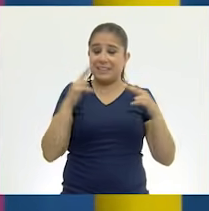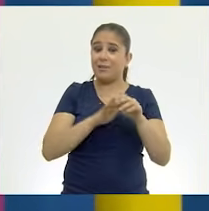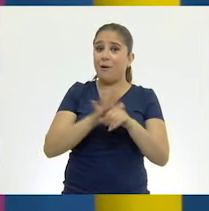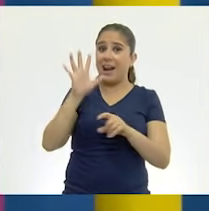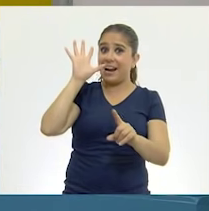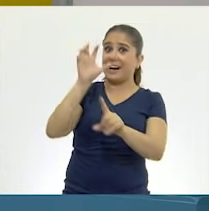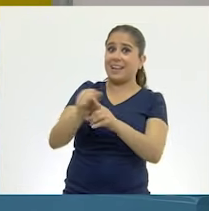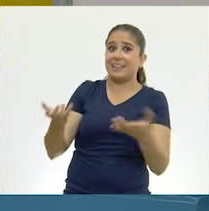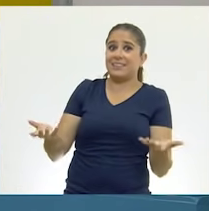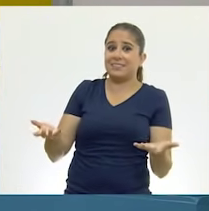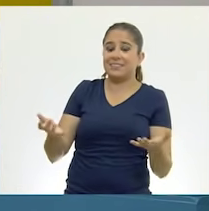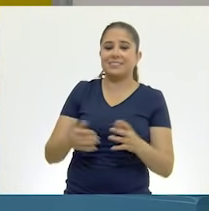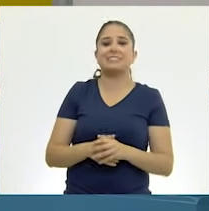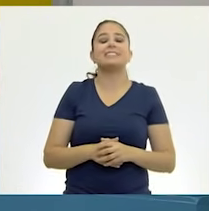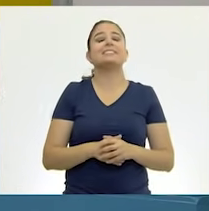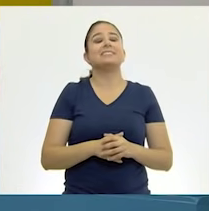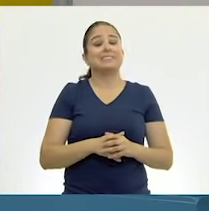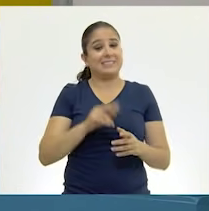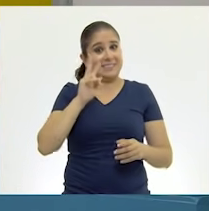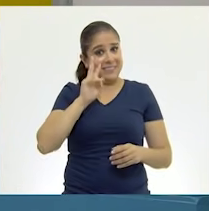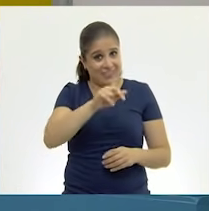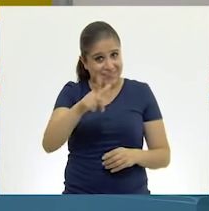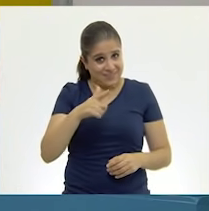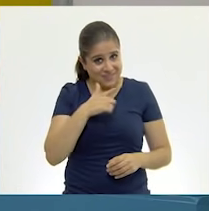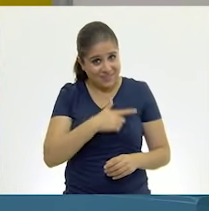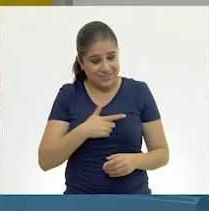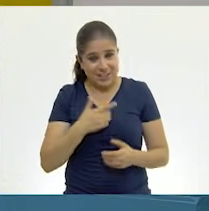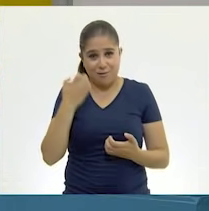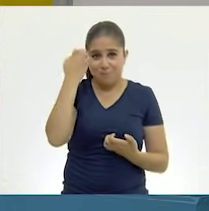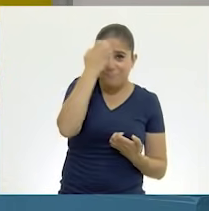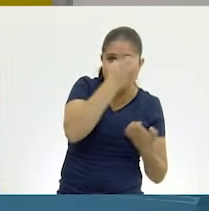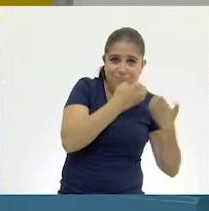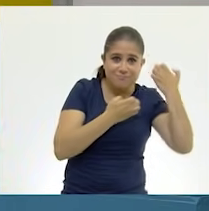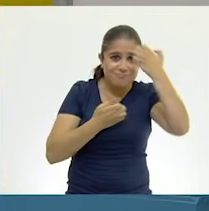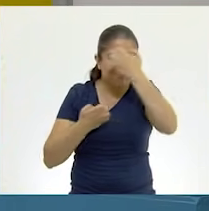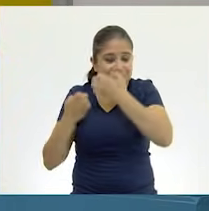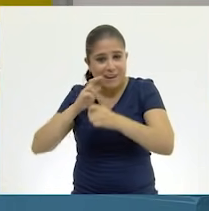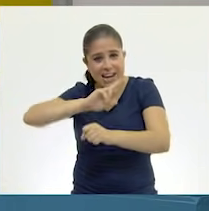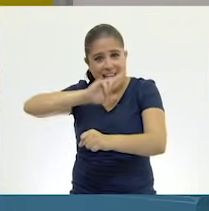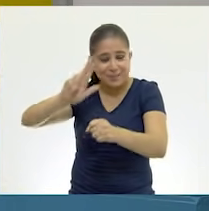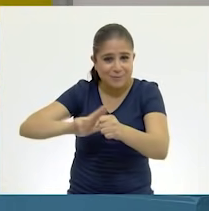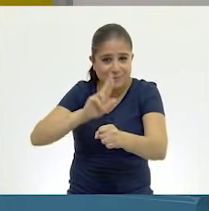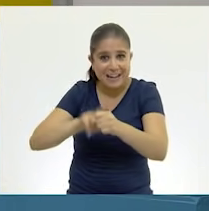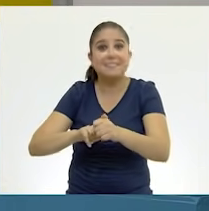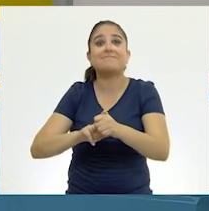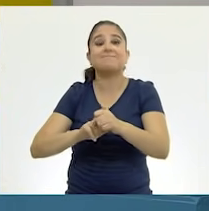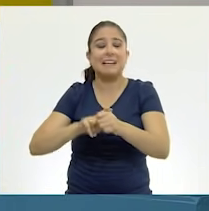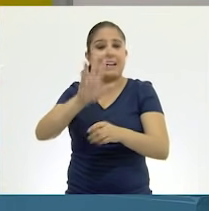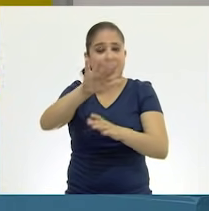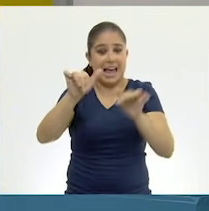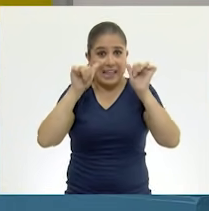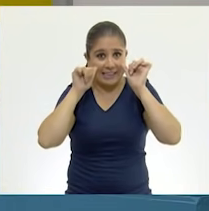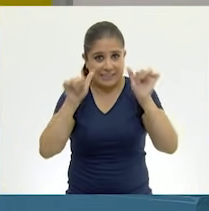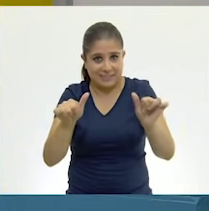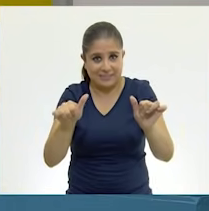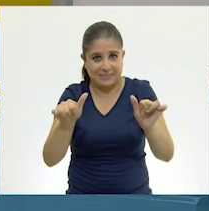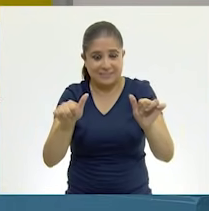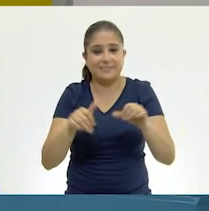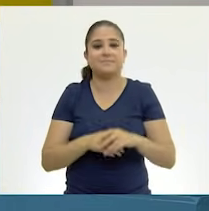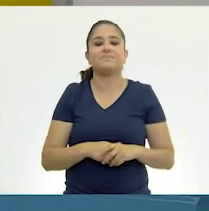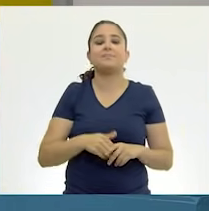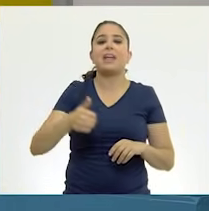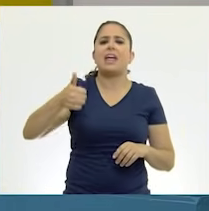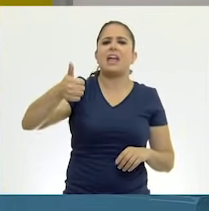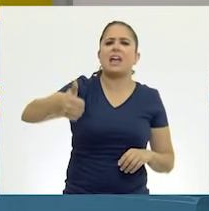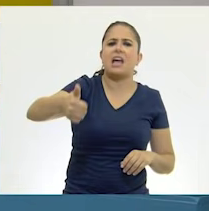el reto? Se nota que les está gustando ser exploradores de la naturaleza. Sí. Pongan mucha atención.